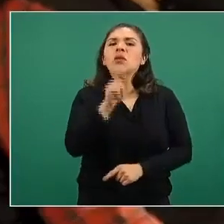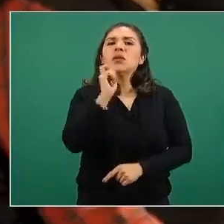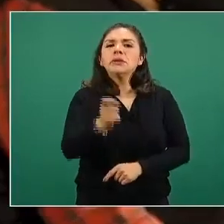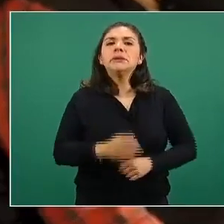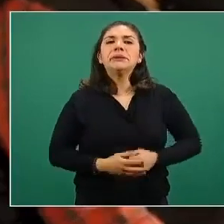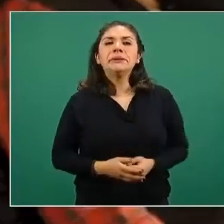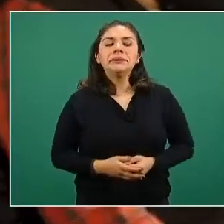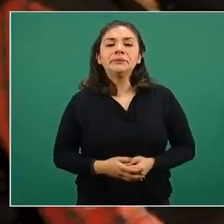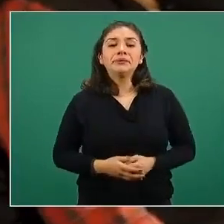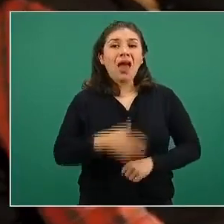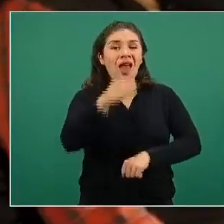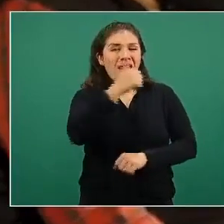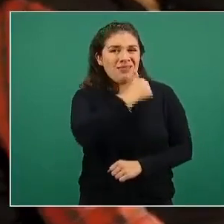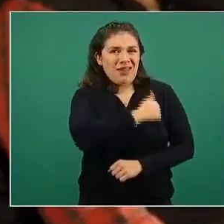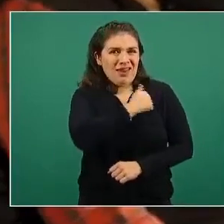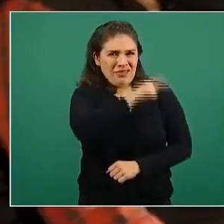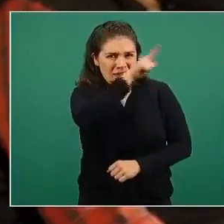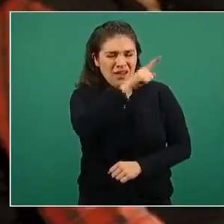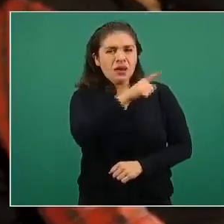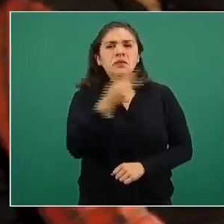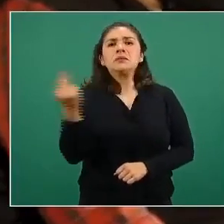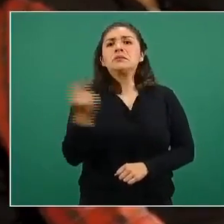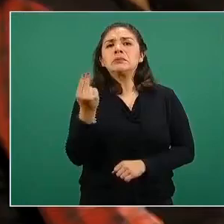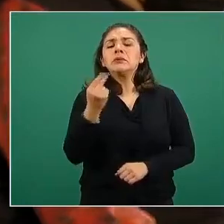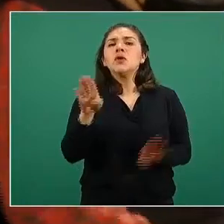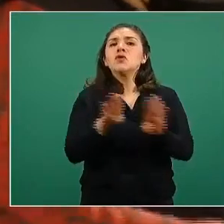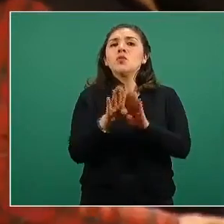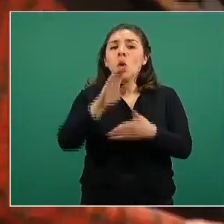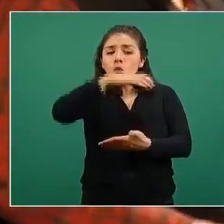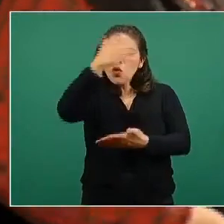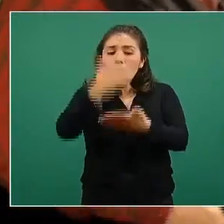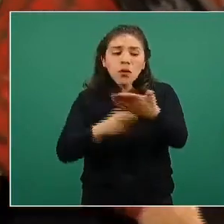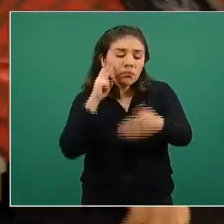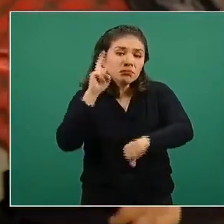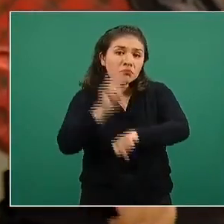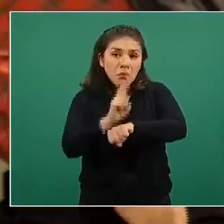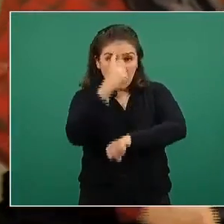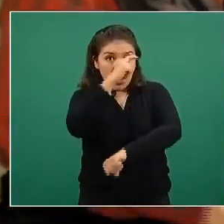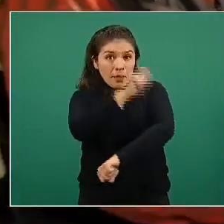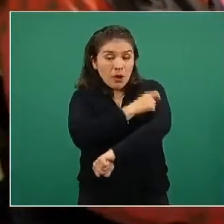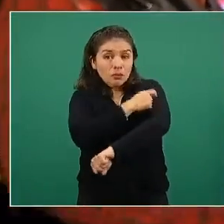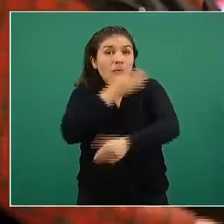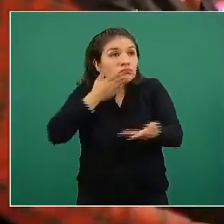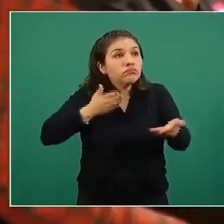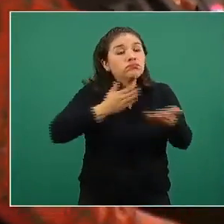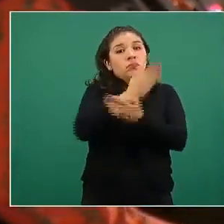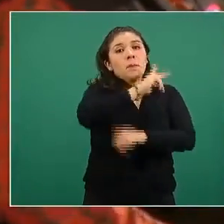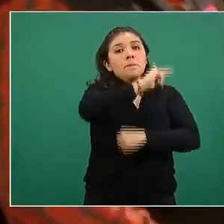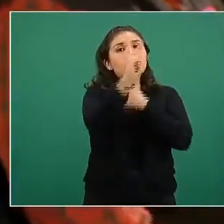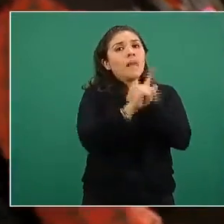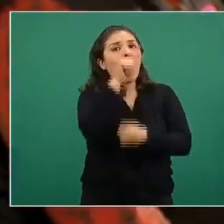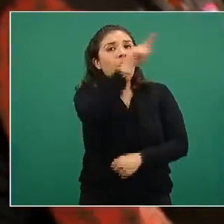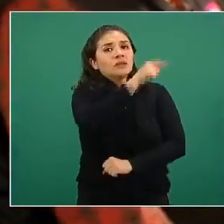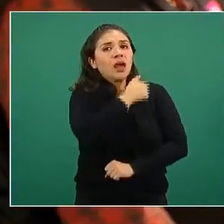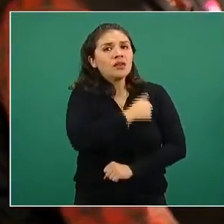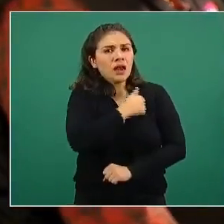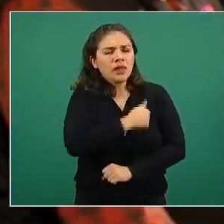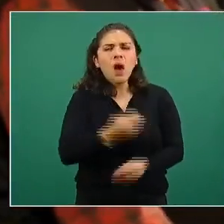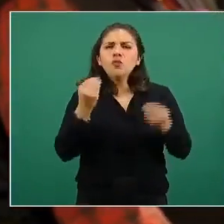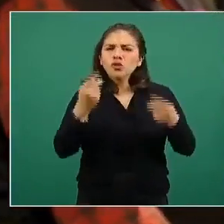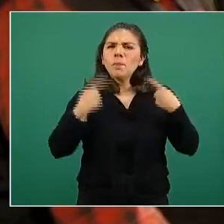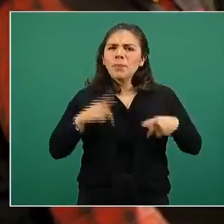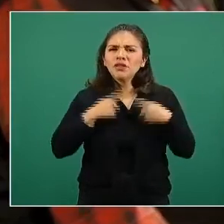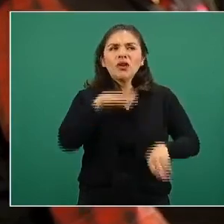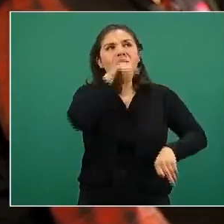que Canadá está solicitando un comprobante de vacunación para ingresar al país y muchas personas que trabajan